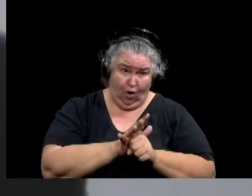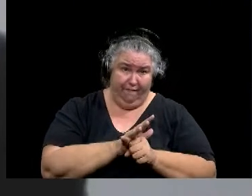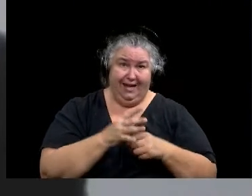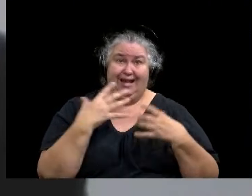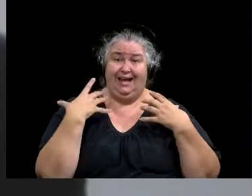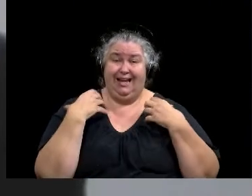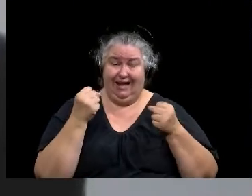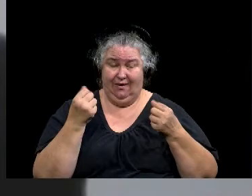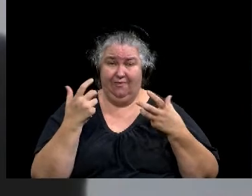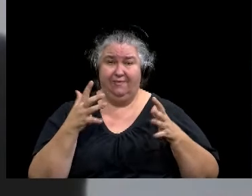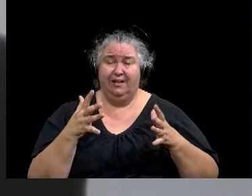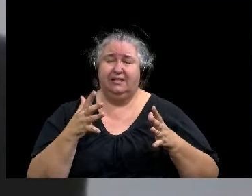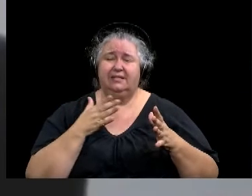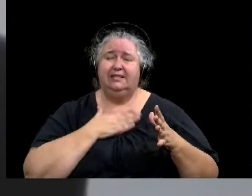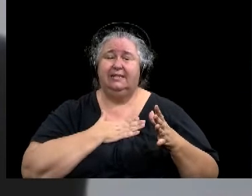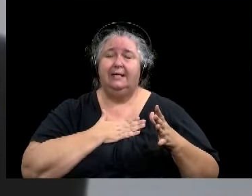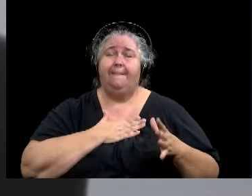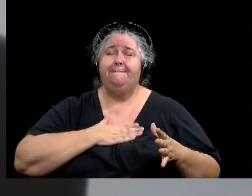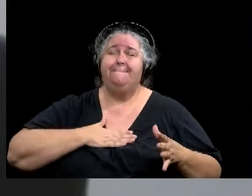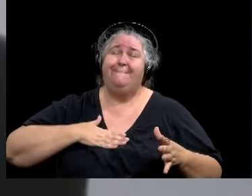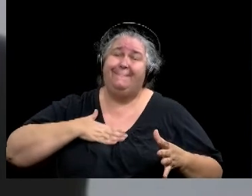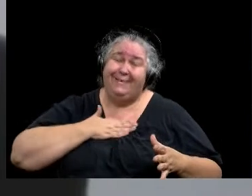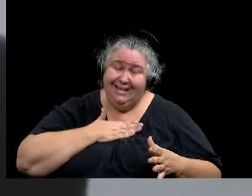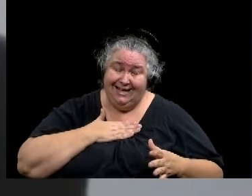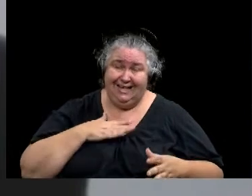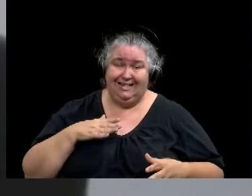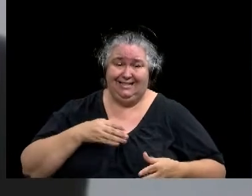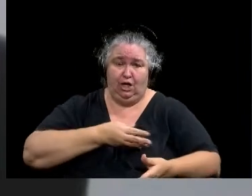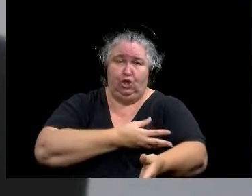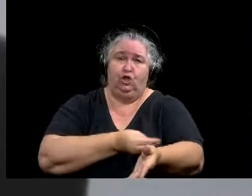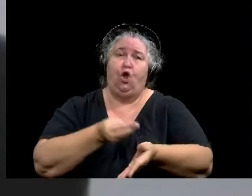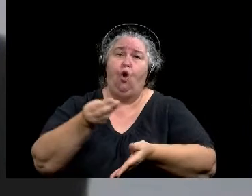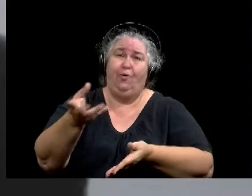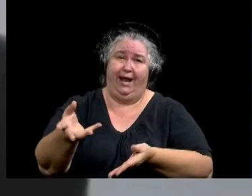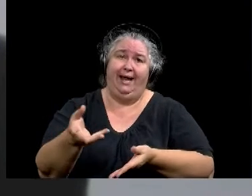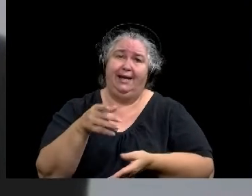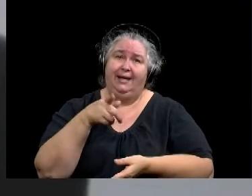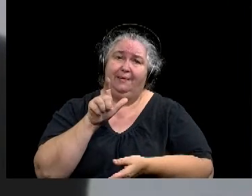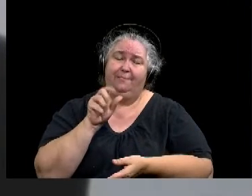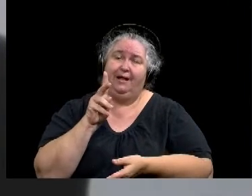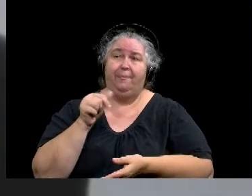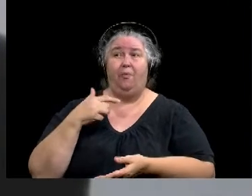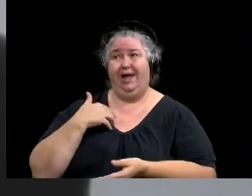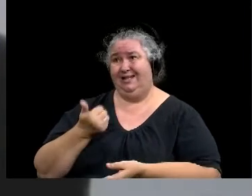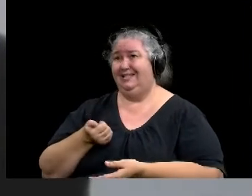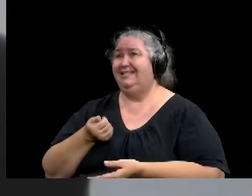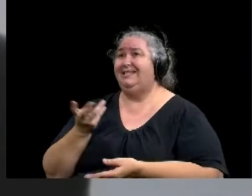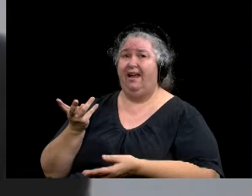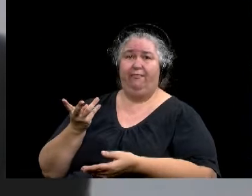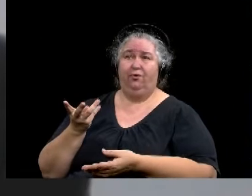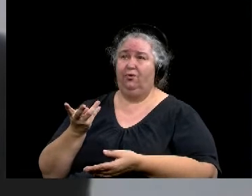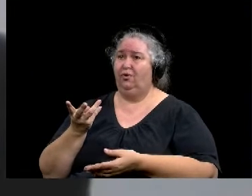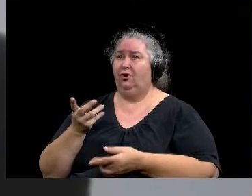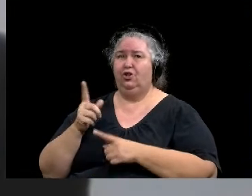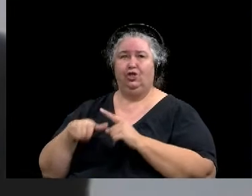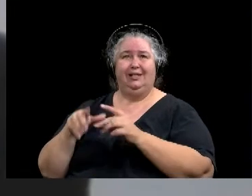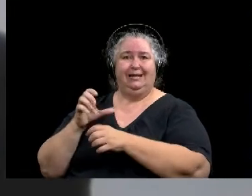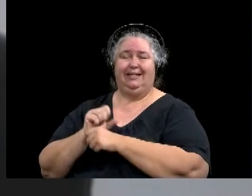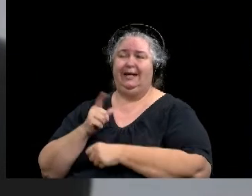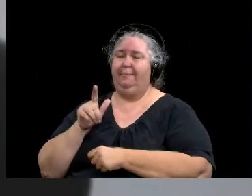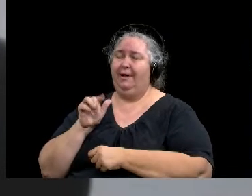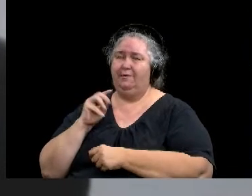banco se ha estado bajando muy bajo hasta estas hermanas que estás